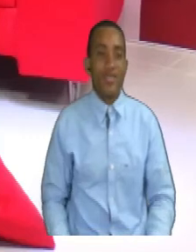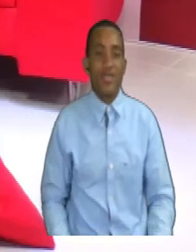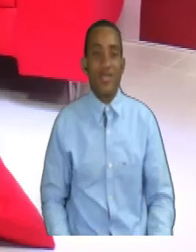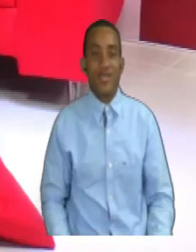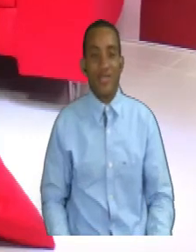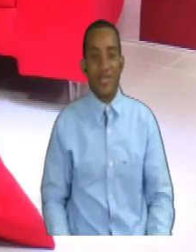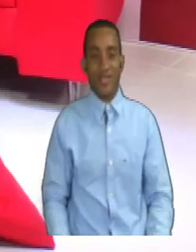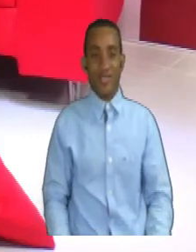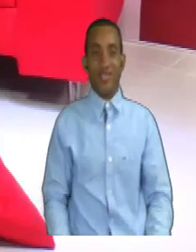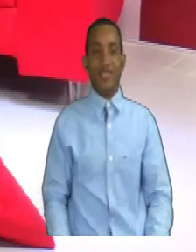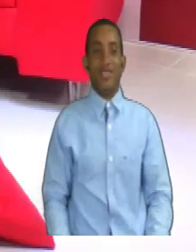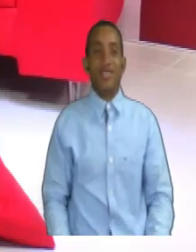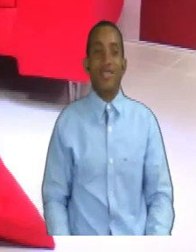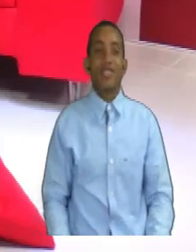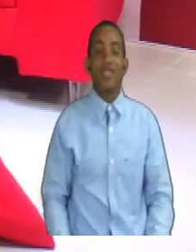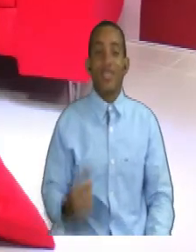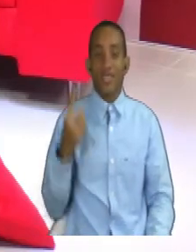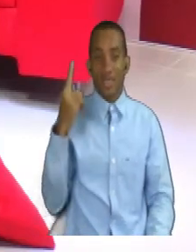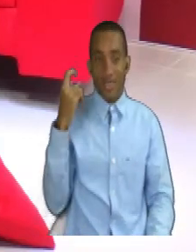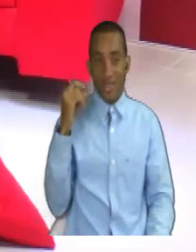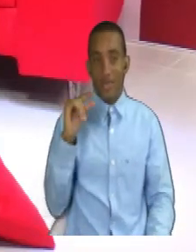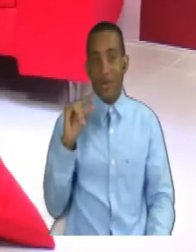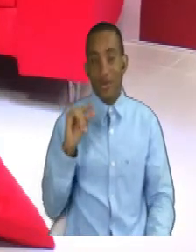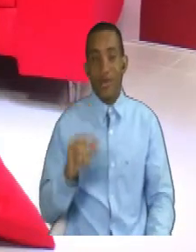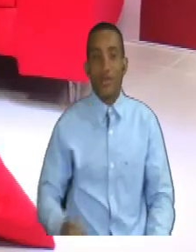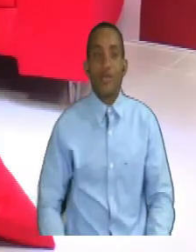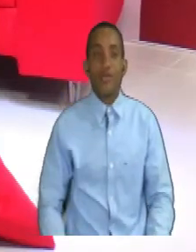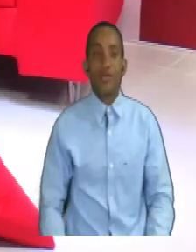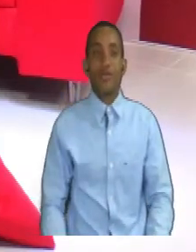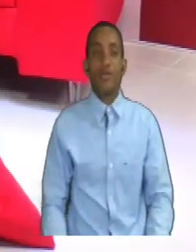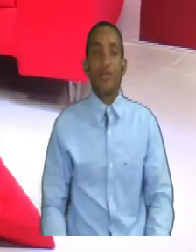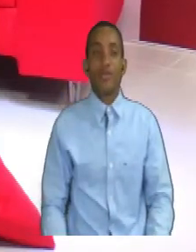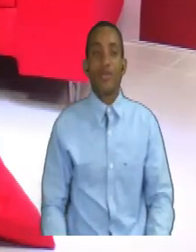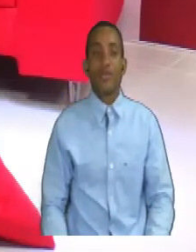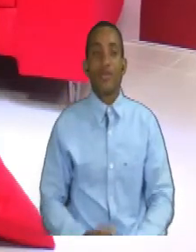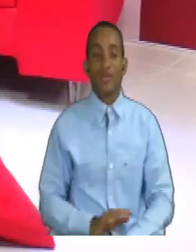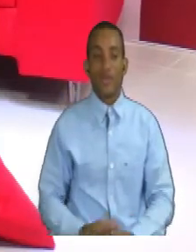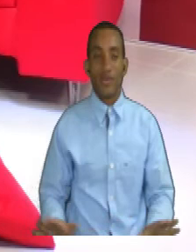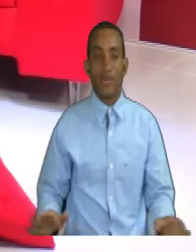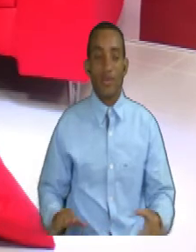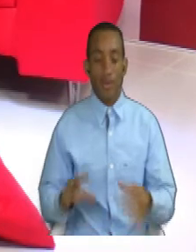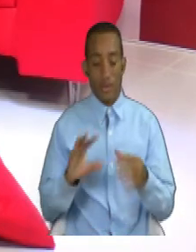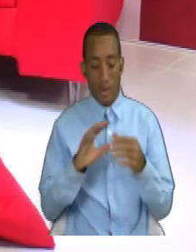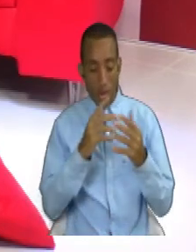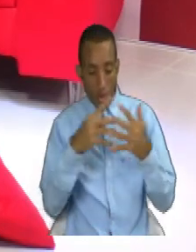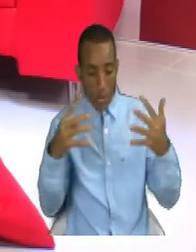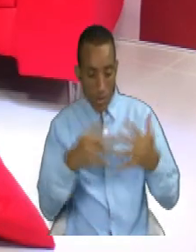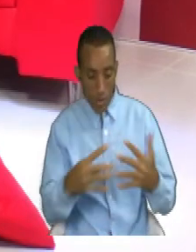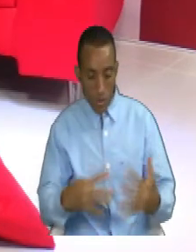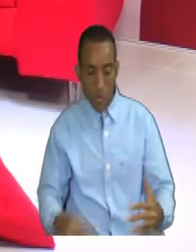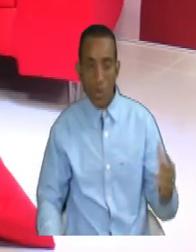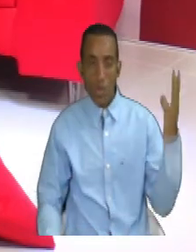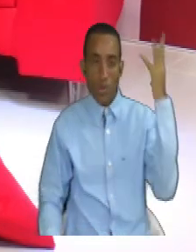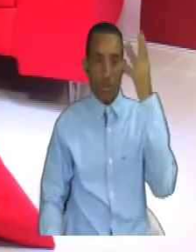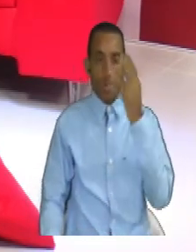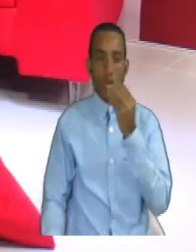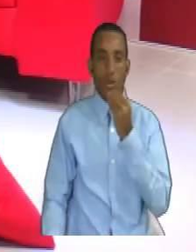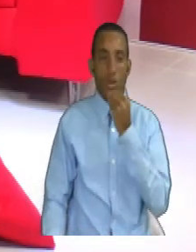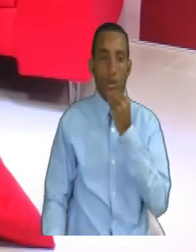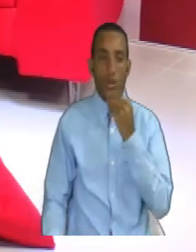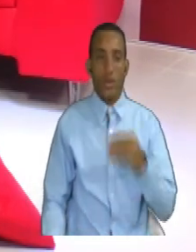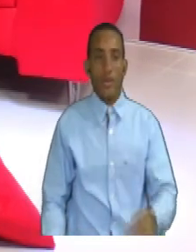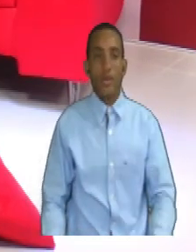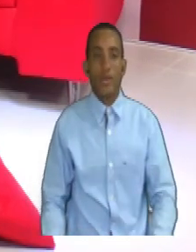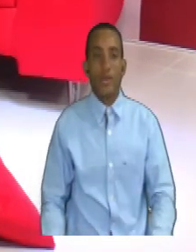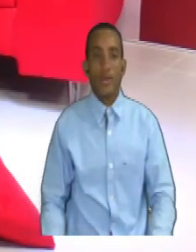Bueno, ahí sigue un poco. Falta poquito. Hombre, algo de resaltar es la letra de esta canción, ¿no? Bien bonita, bien sentida. Y es